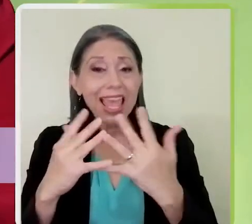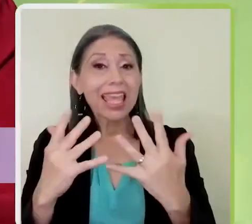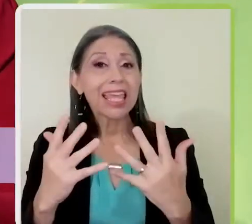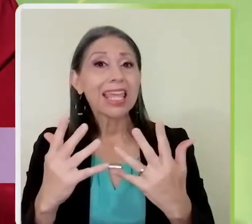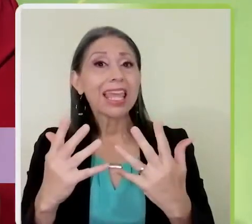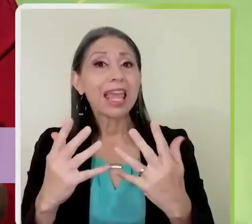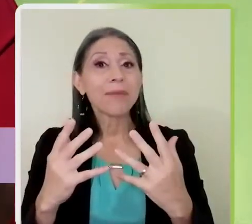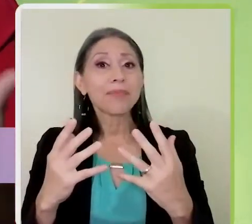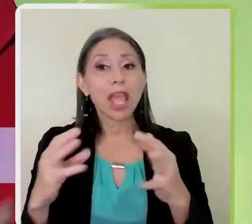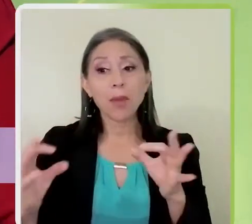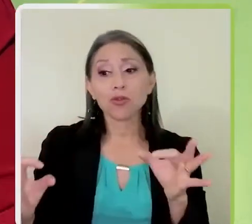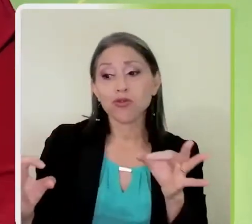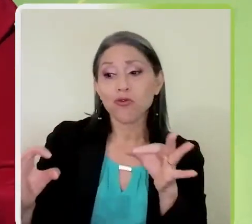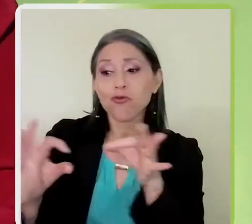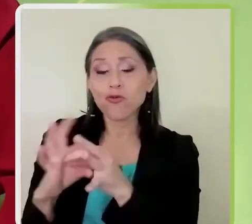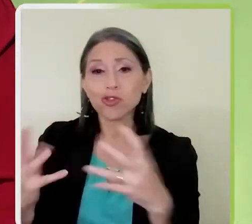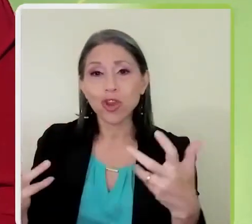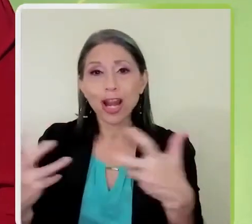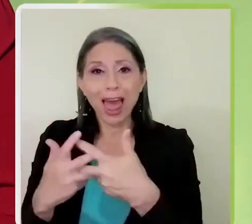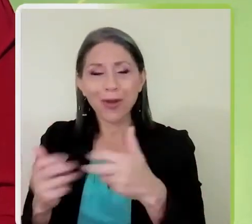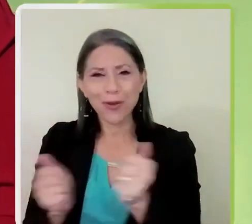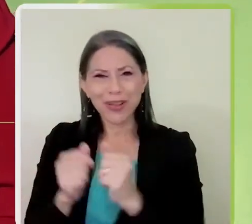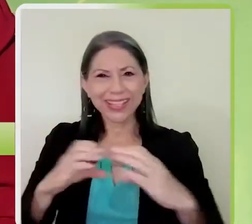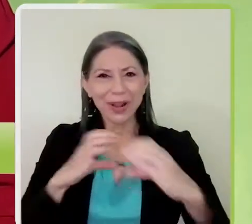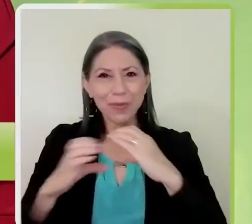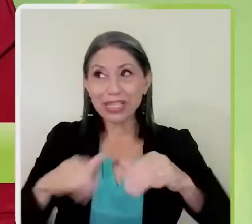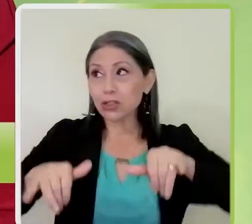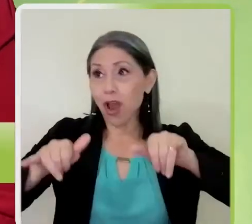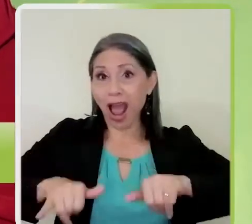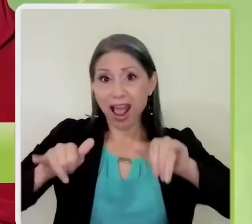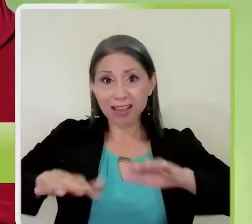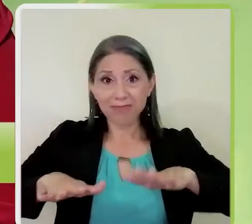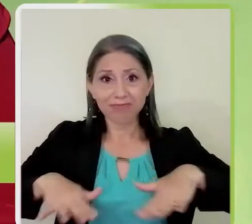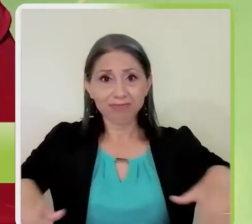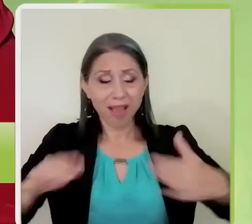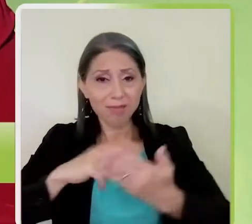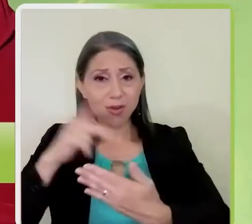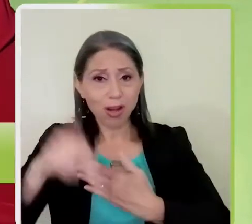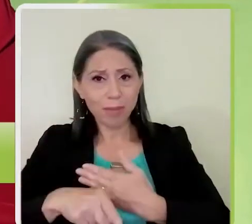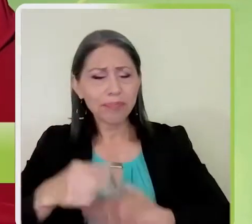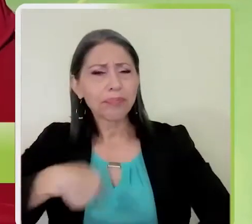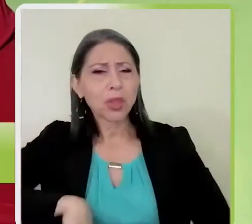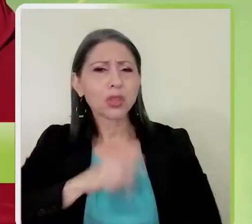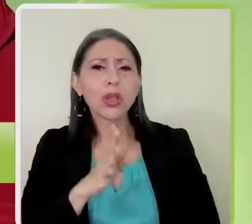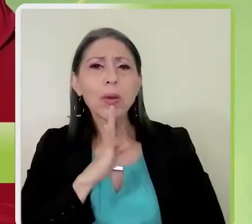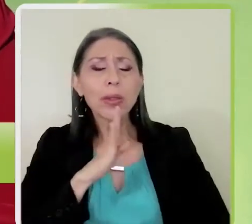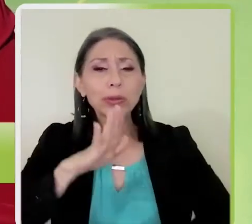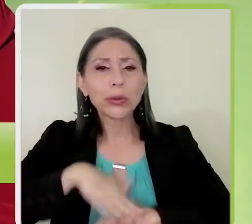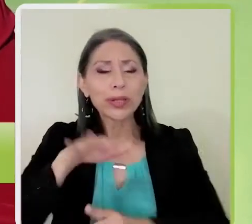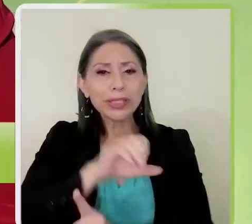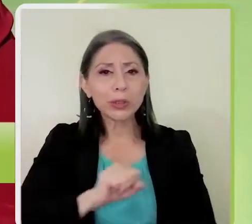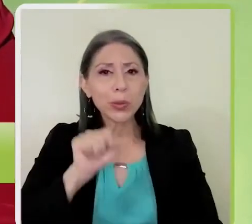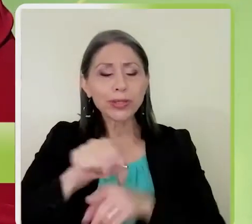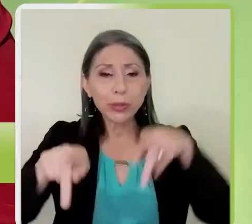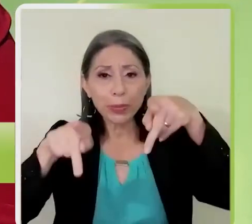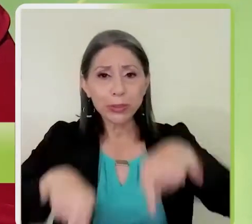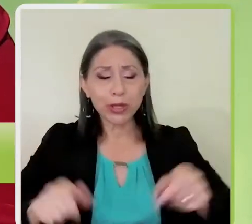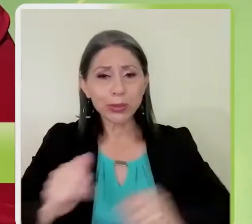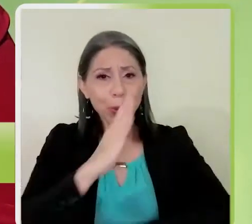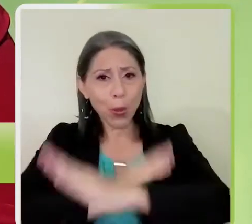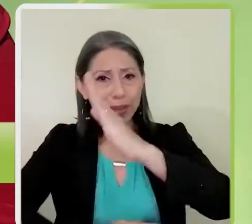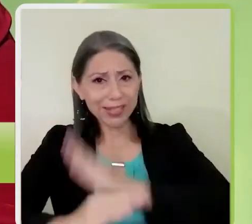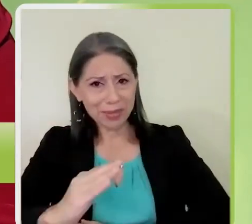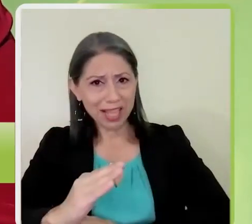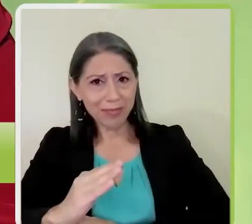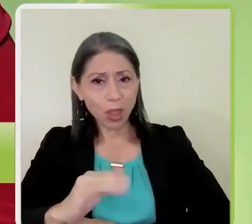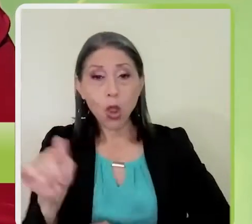con esta conversación aquí en el set del programa, donde estaremos conversando sobre la situación de la población en condición de